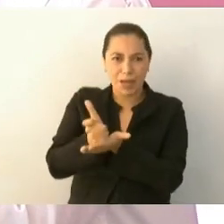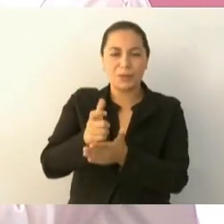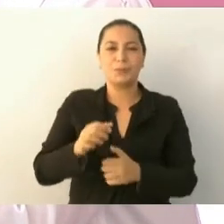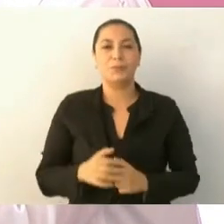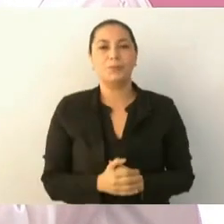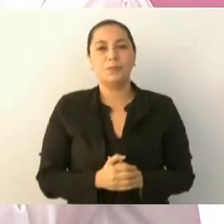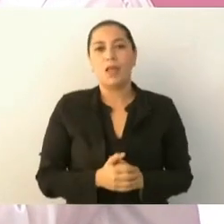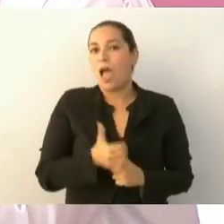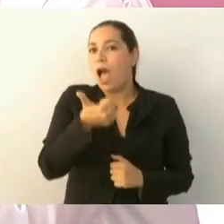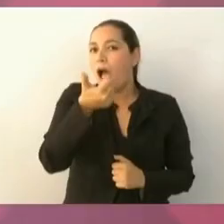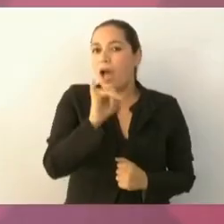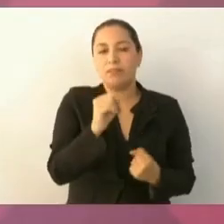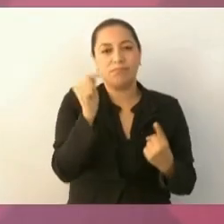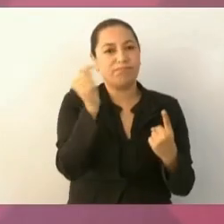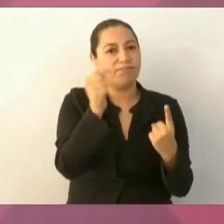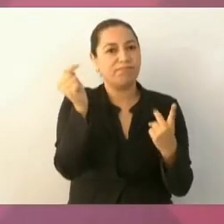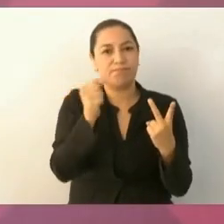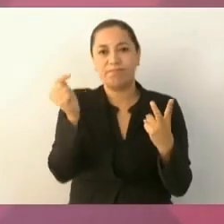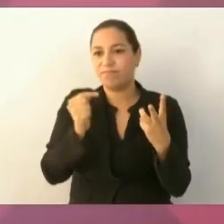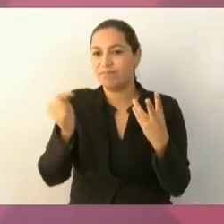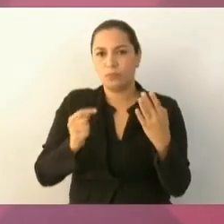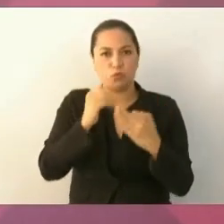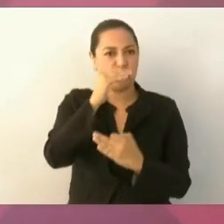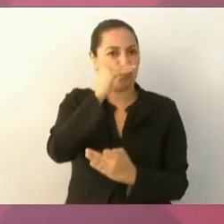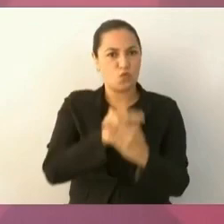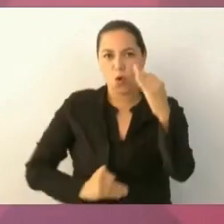Y así todos.